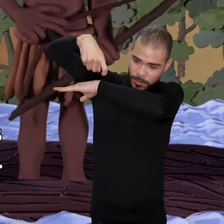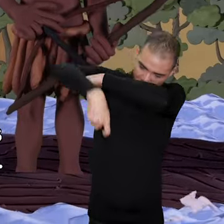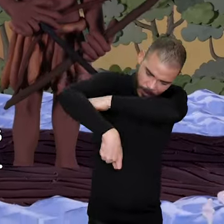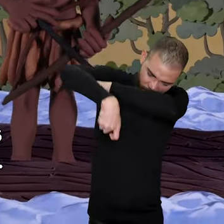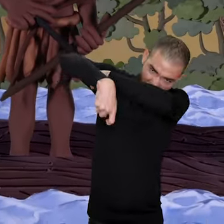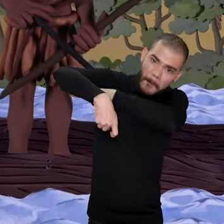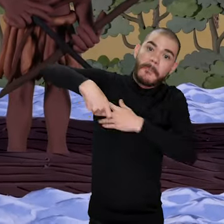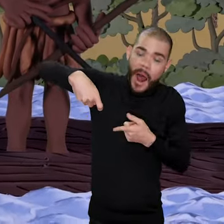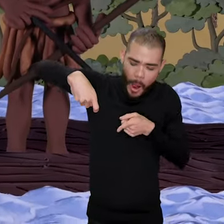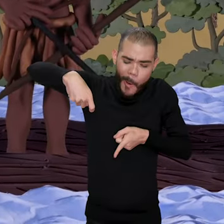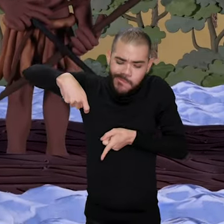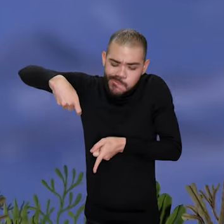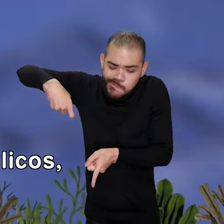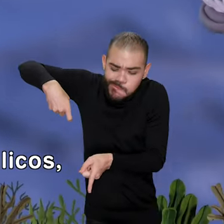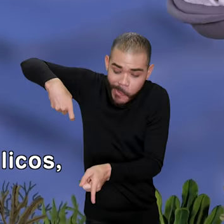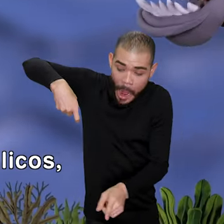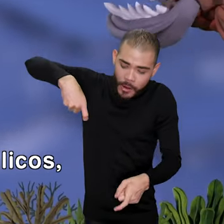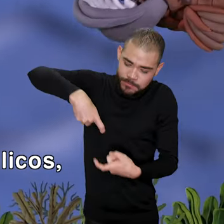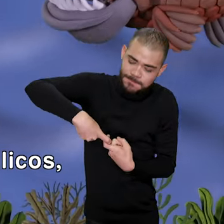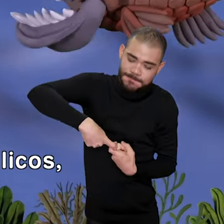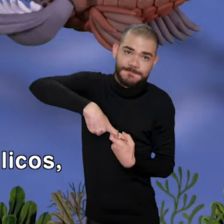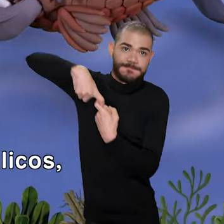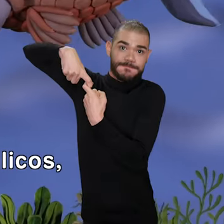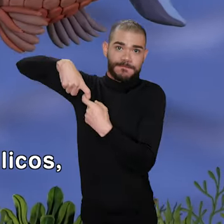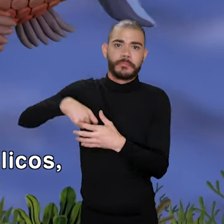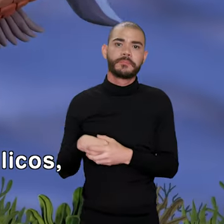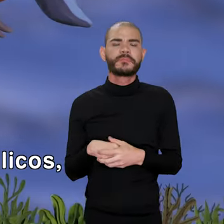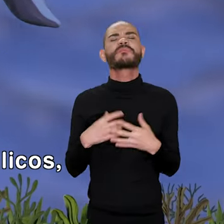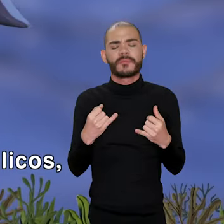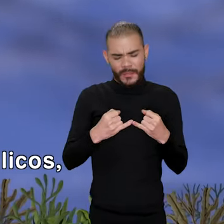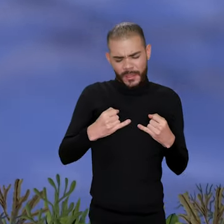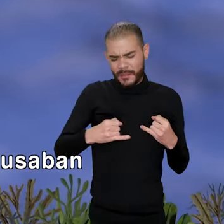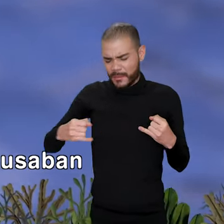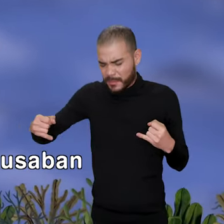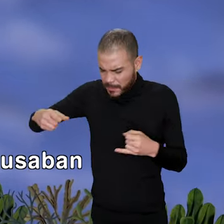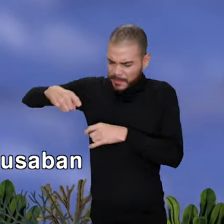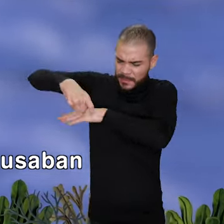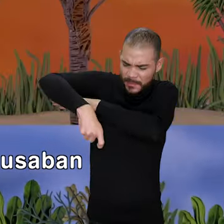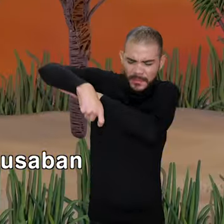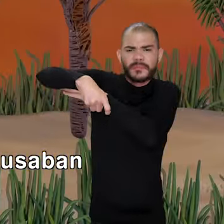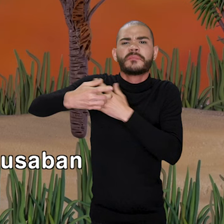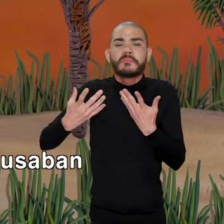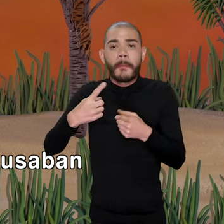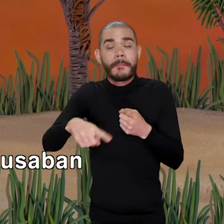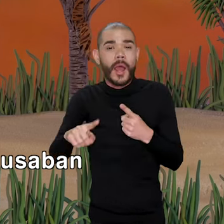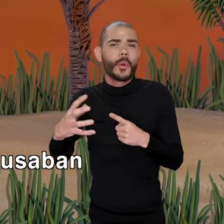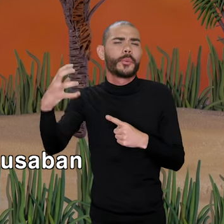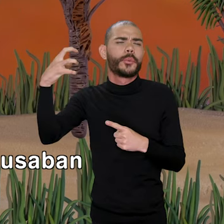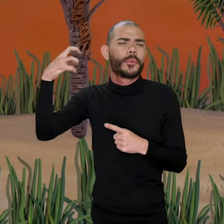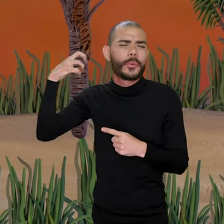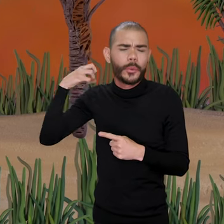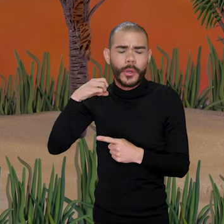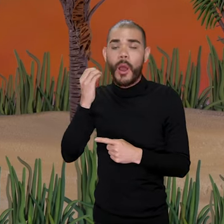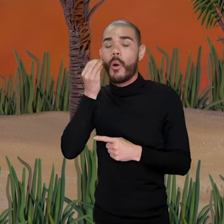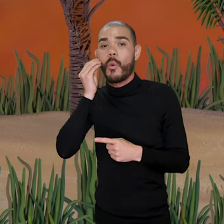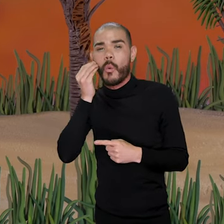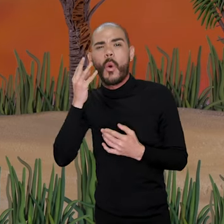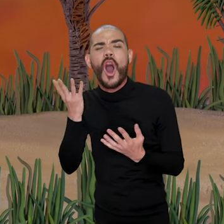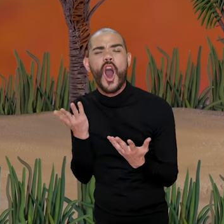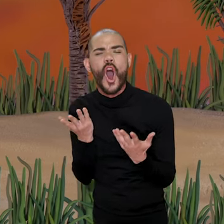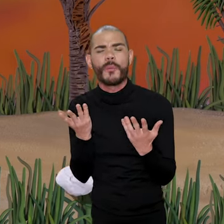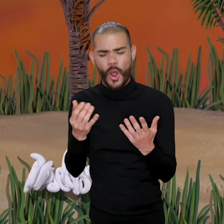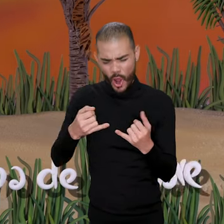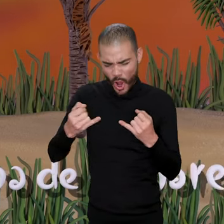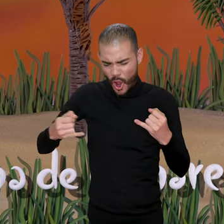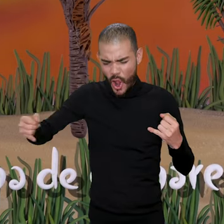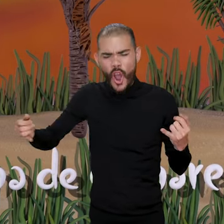más profundo emplea nylon y anzuelos metálicos pero antiguamente sus abuelos usaban hilo extraído de